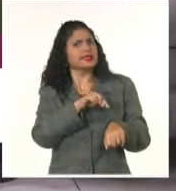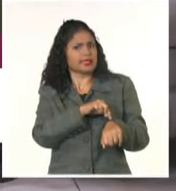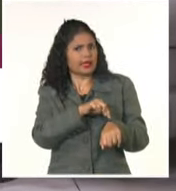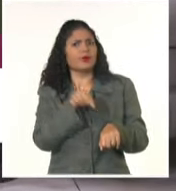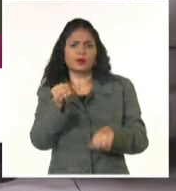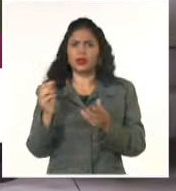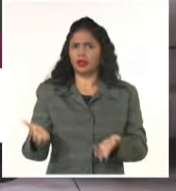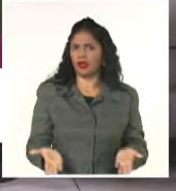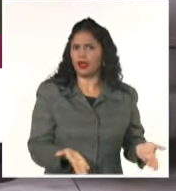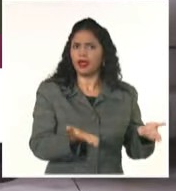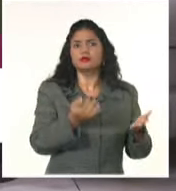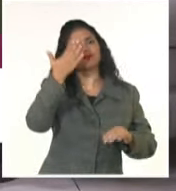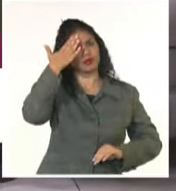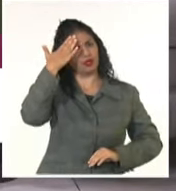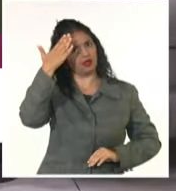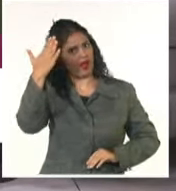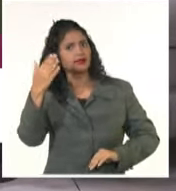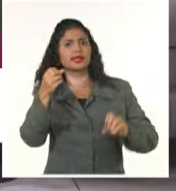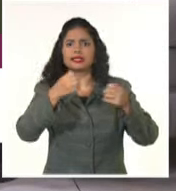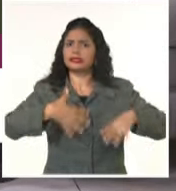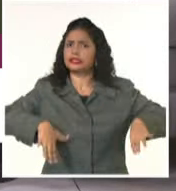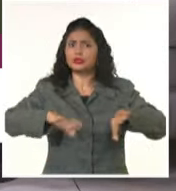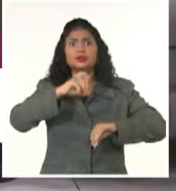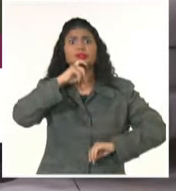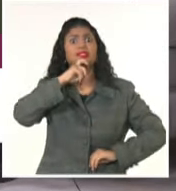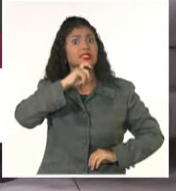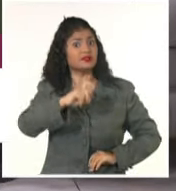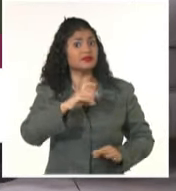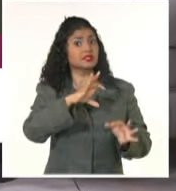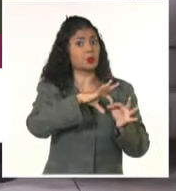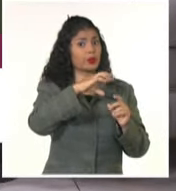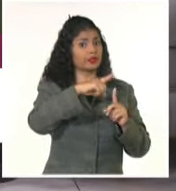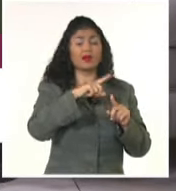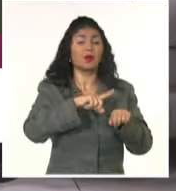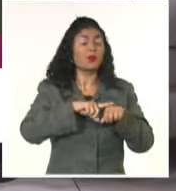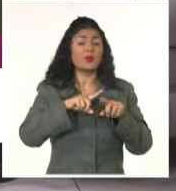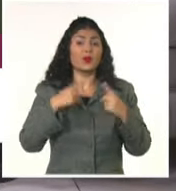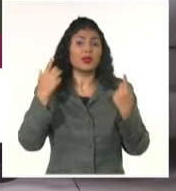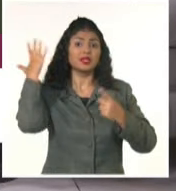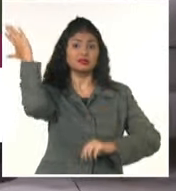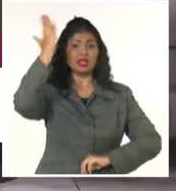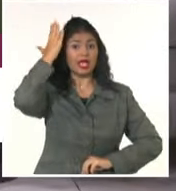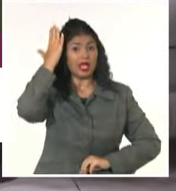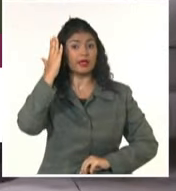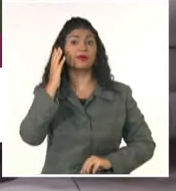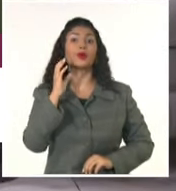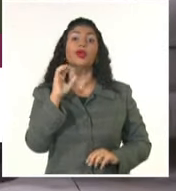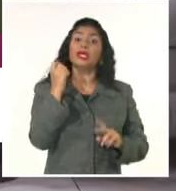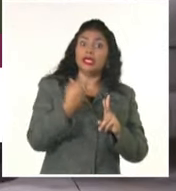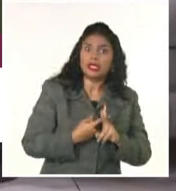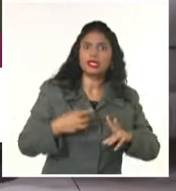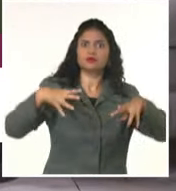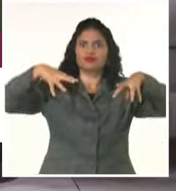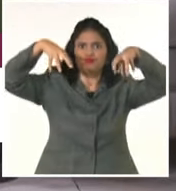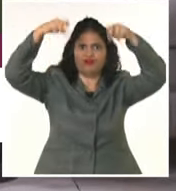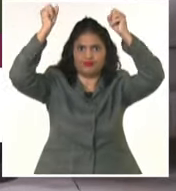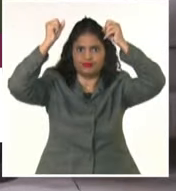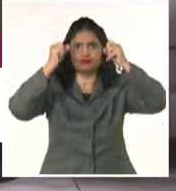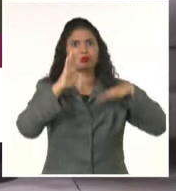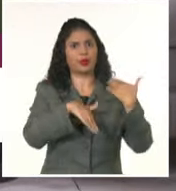a pesar de todos los retos y dificultades que el país enfrenta en estos momentos, es testimonio